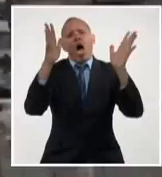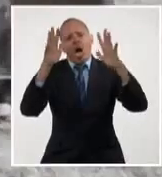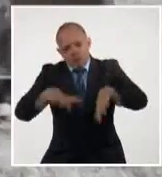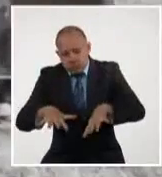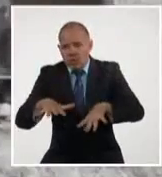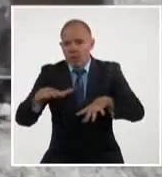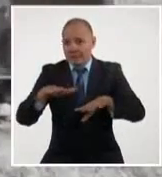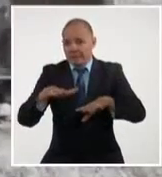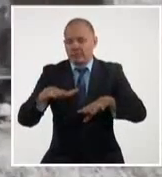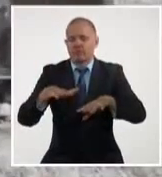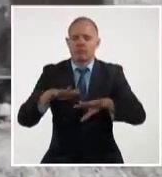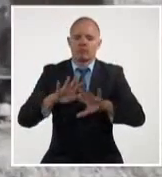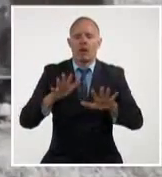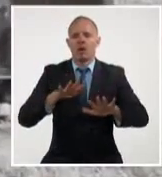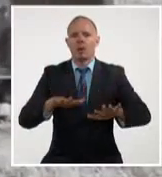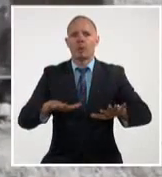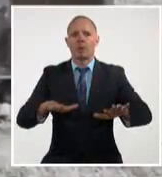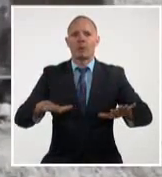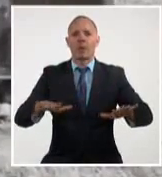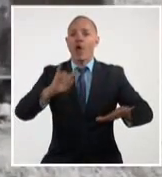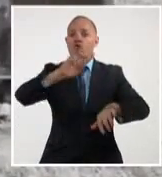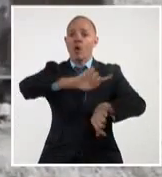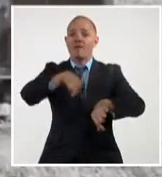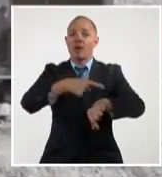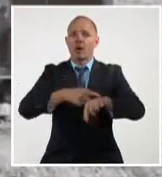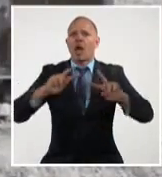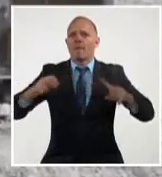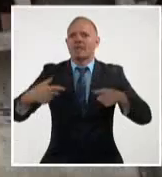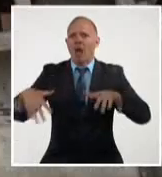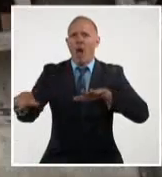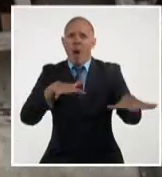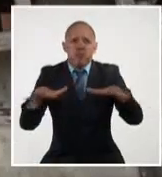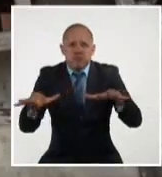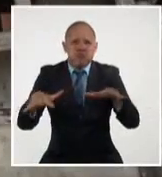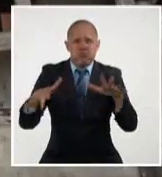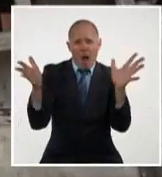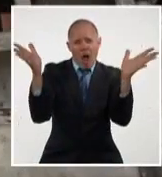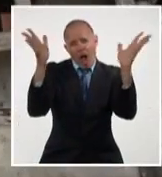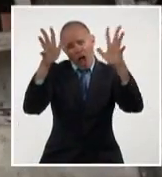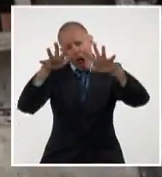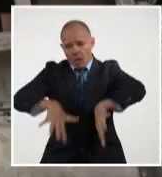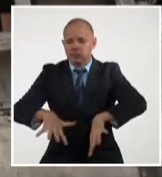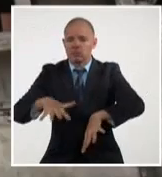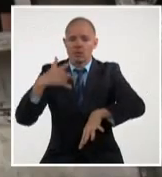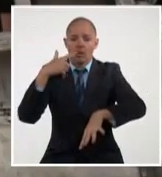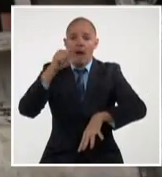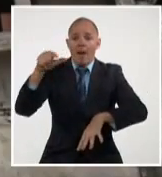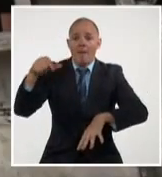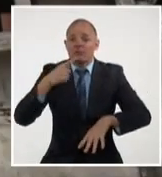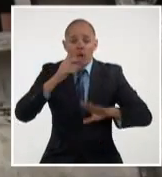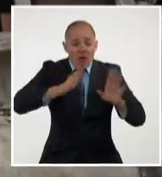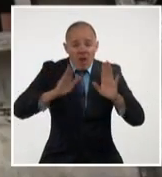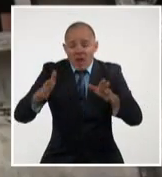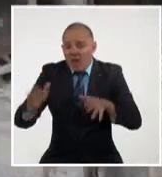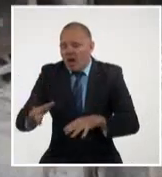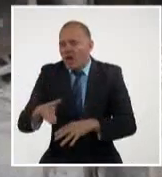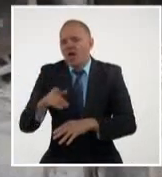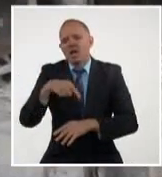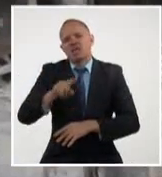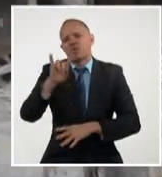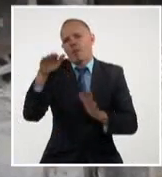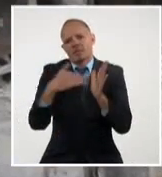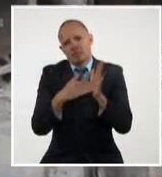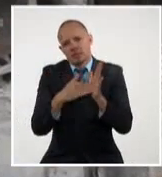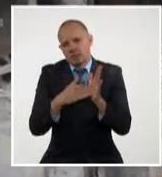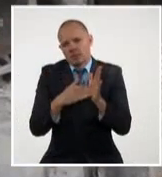9 horas después, dejó casi 60.000 víctimas mortales, más de 8.000 de ellas en el lado sirio.